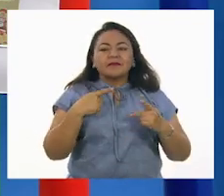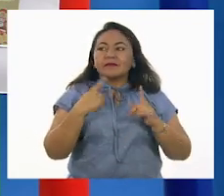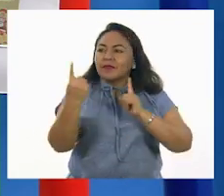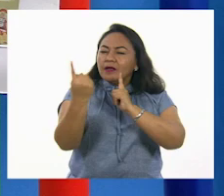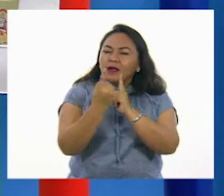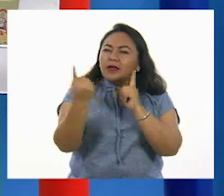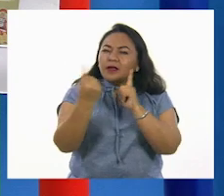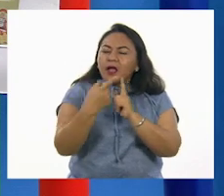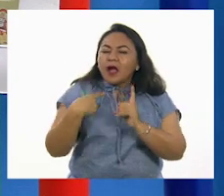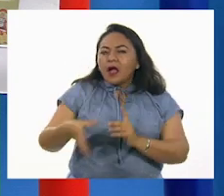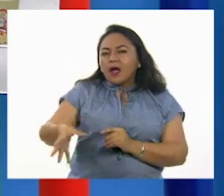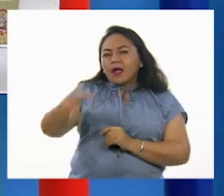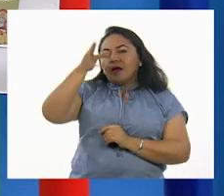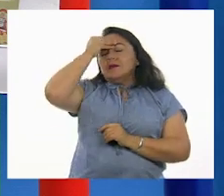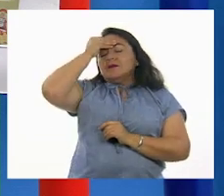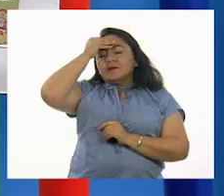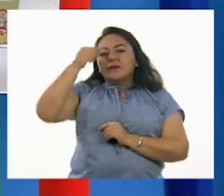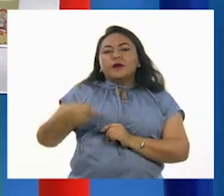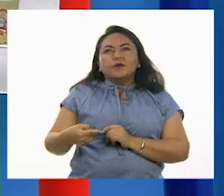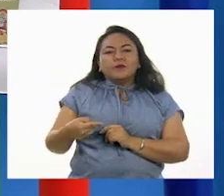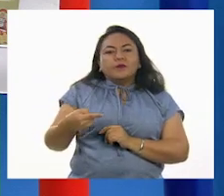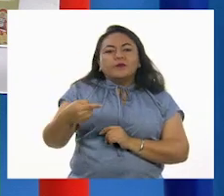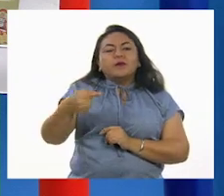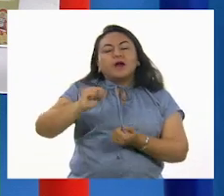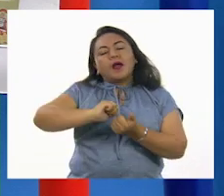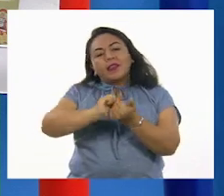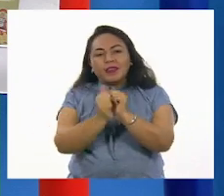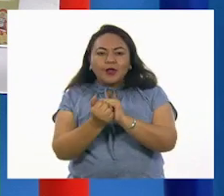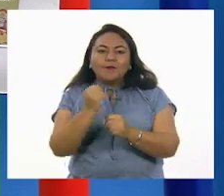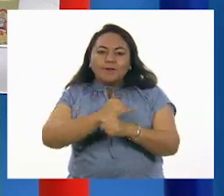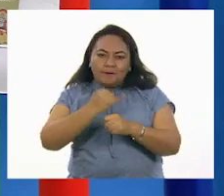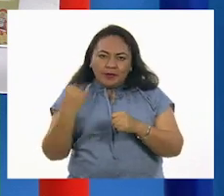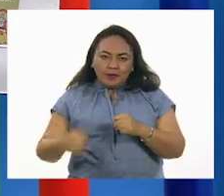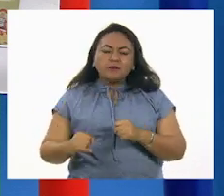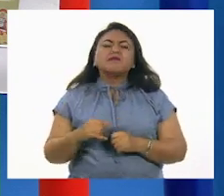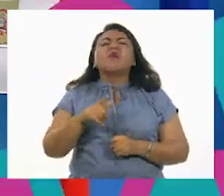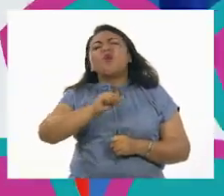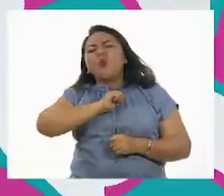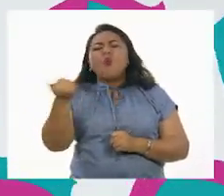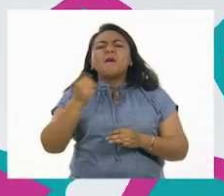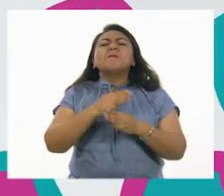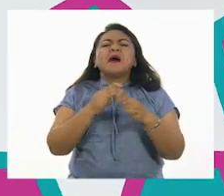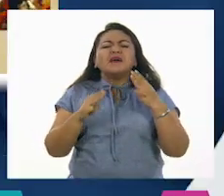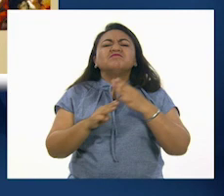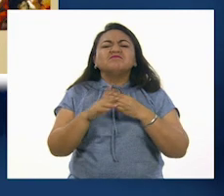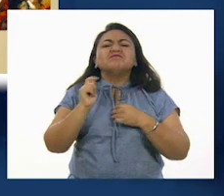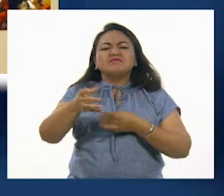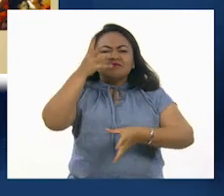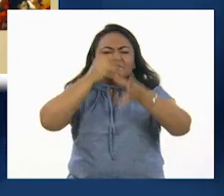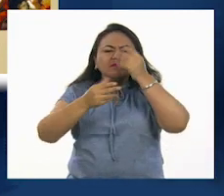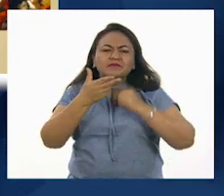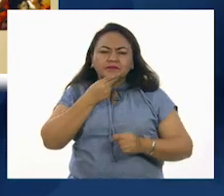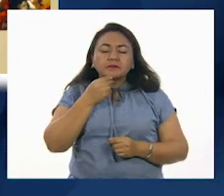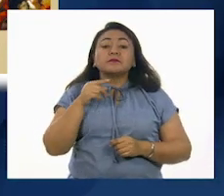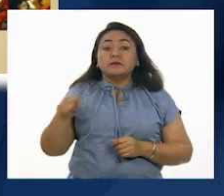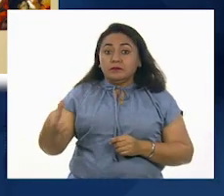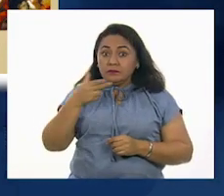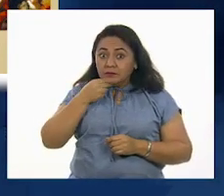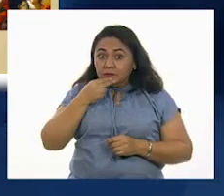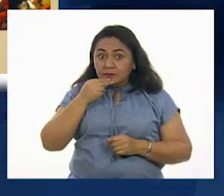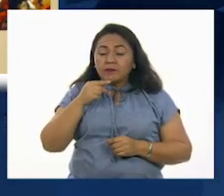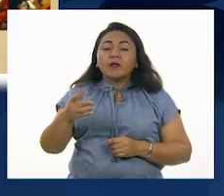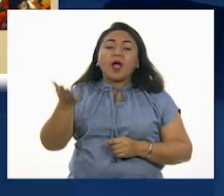las que convivimos la mayor parte del tiempo. ¿Y en qué otras disciplinas fue instruido Alejandro? Alejandro también fue instruido